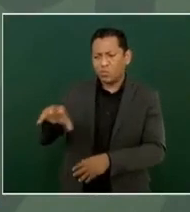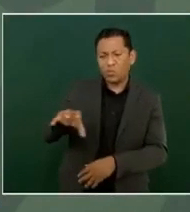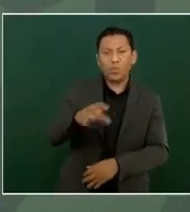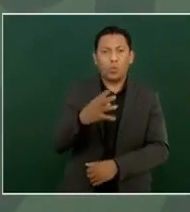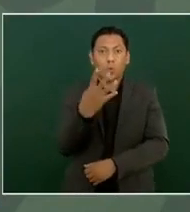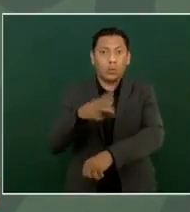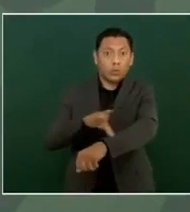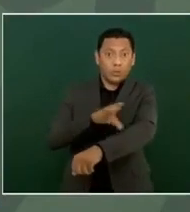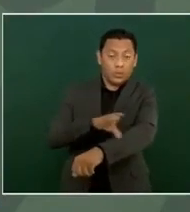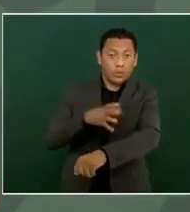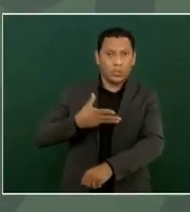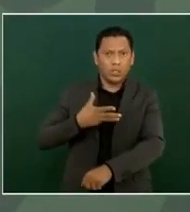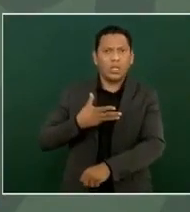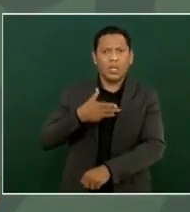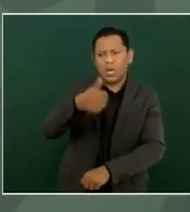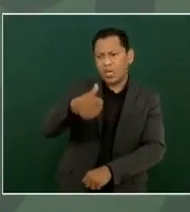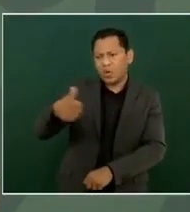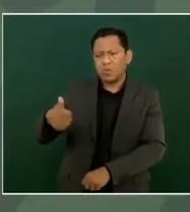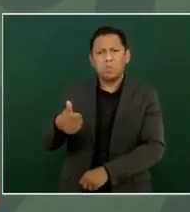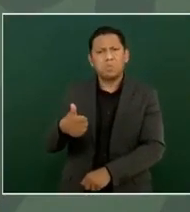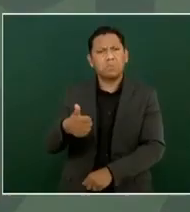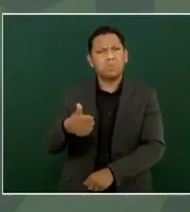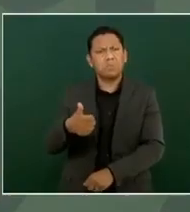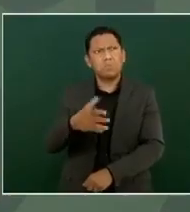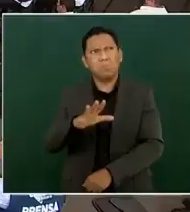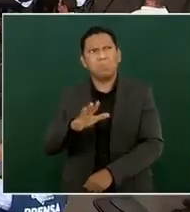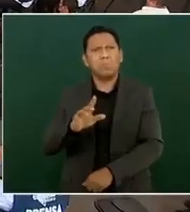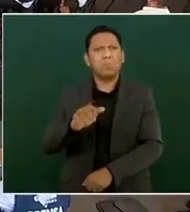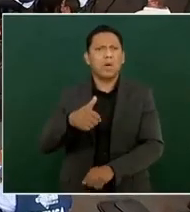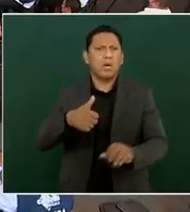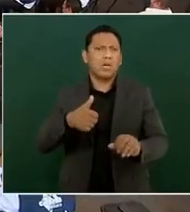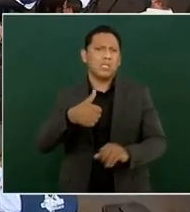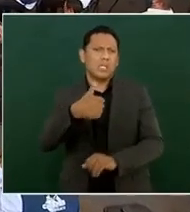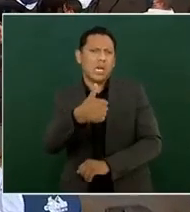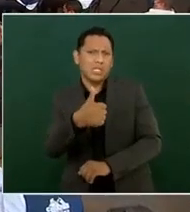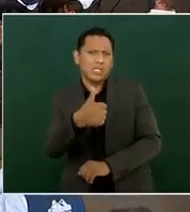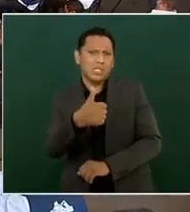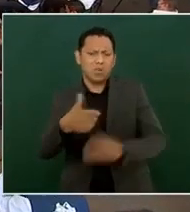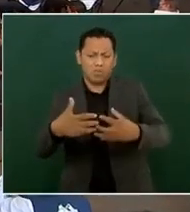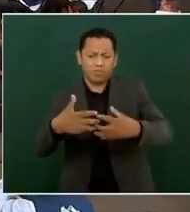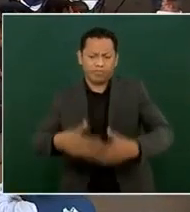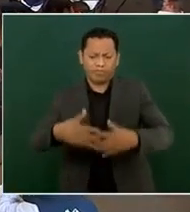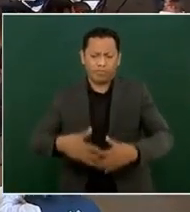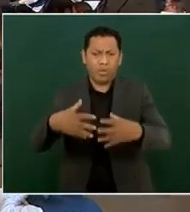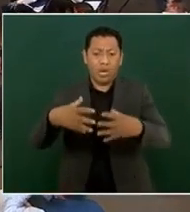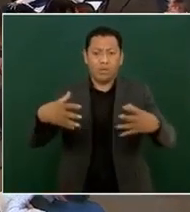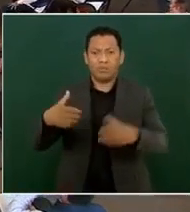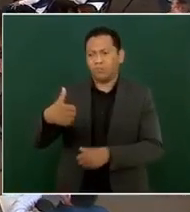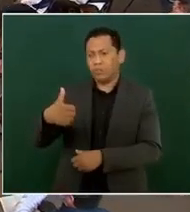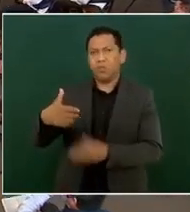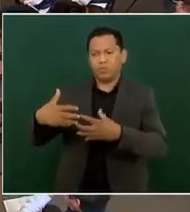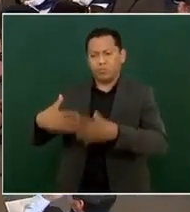eléctricas que tienen cada una en promedio 6 turbinas, y ustedes